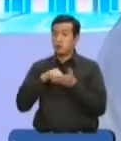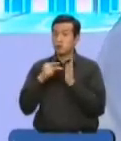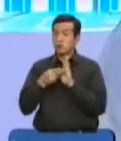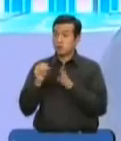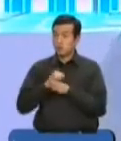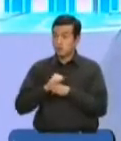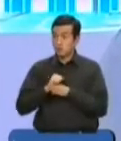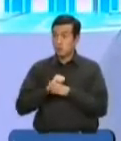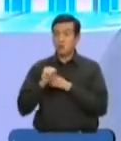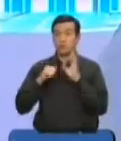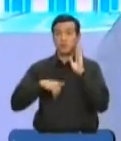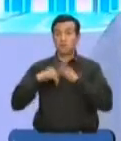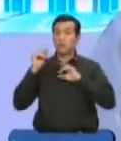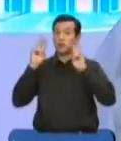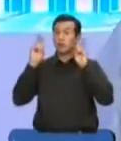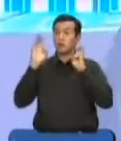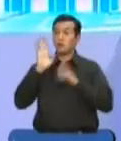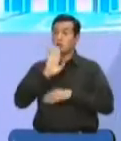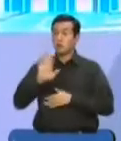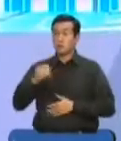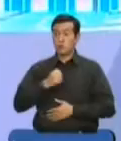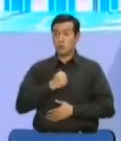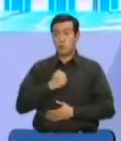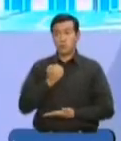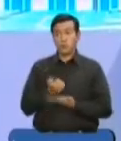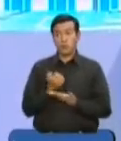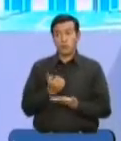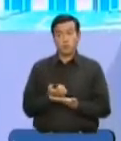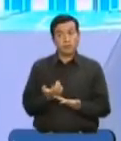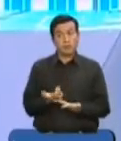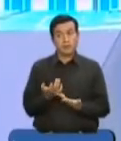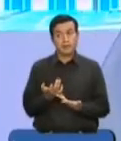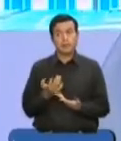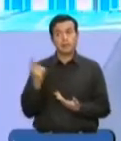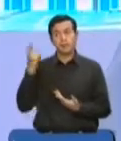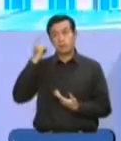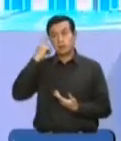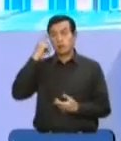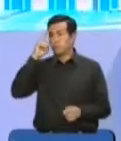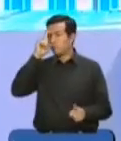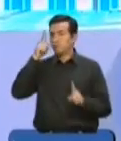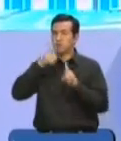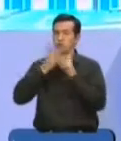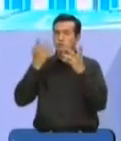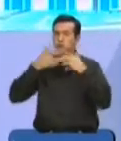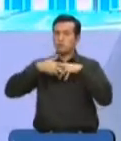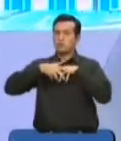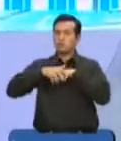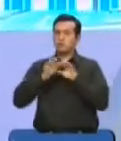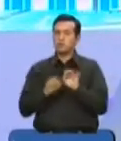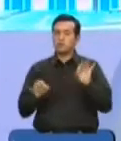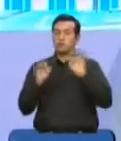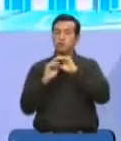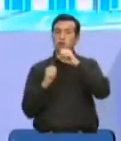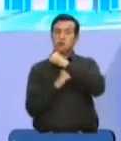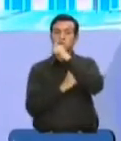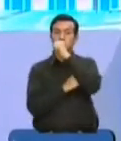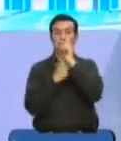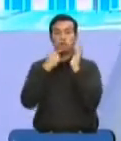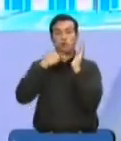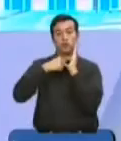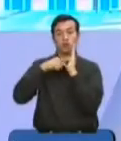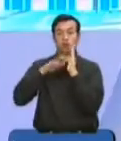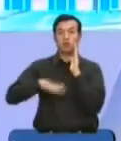prácticas y sobre todo en cuestiones que vinculen nuestras economías. Ese debería ser el norte de una integración realmente consolidada. Cuando uno piensa en el fenómeno